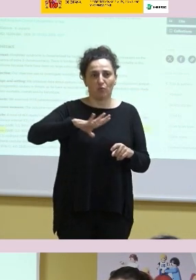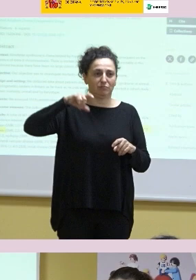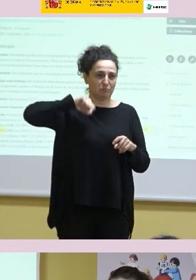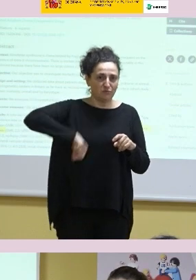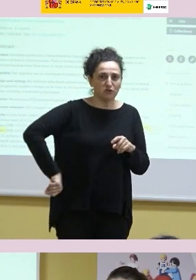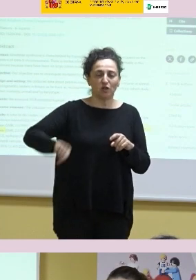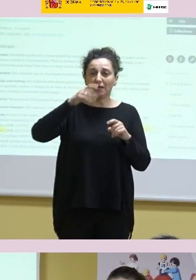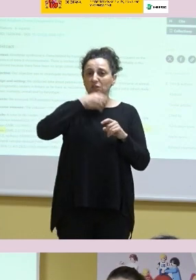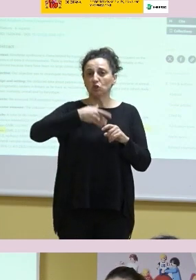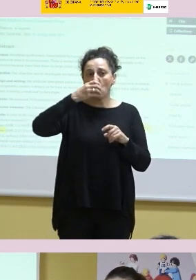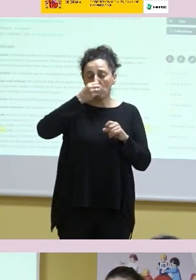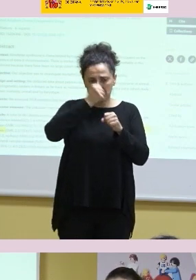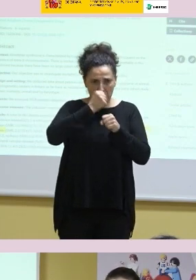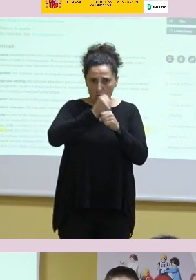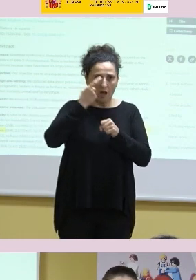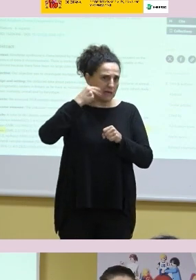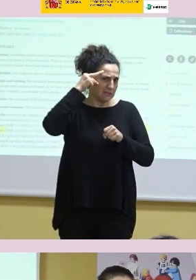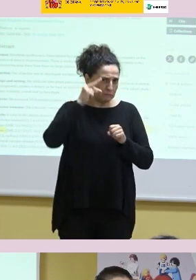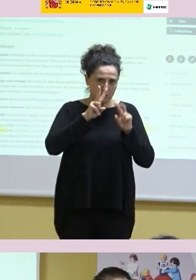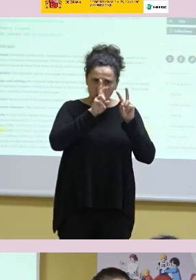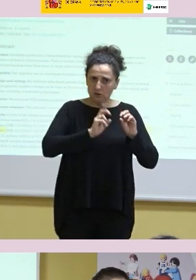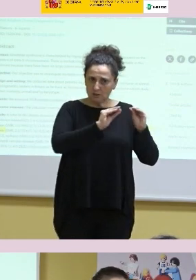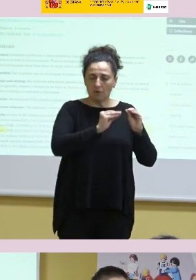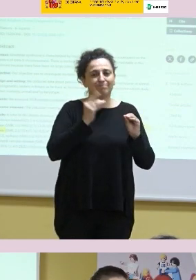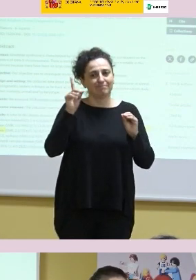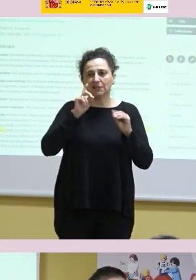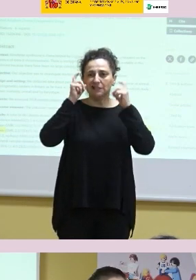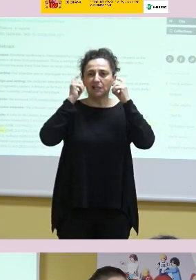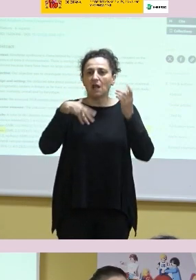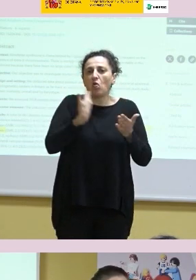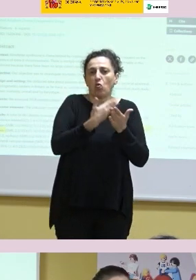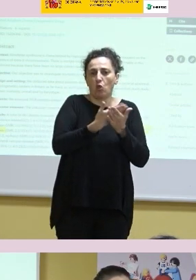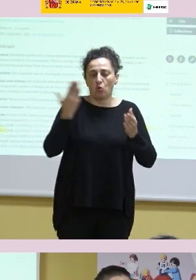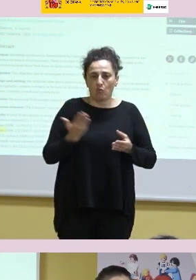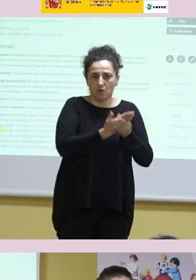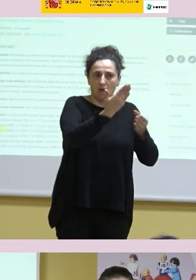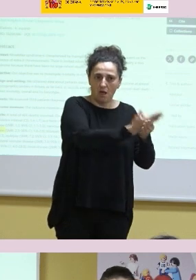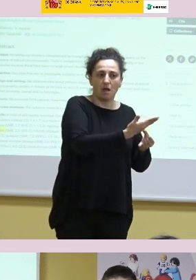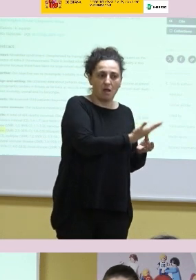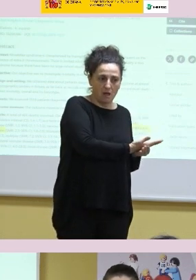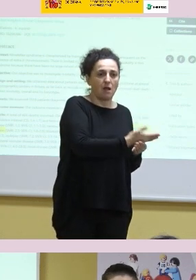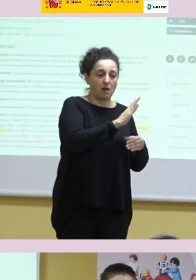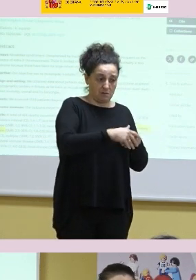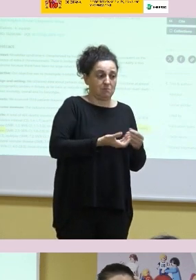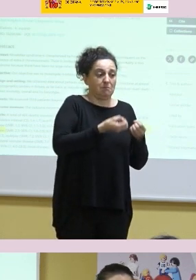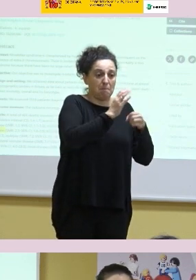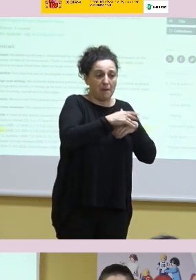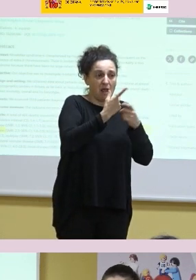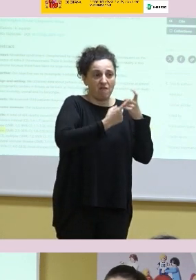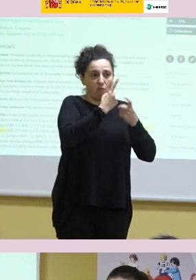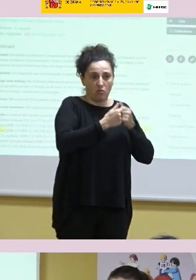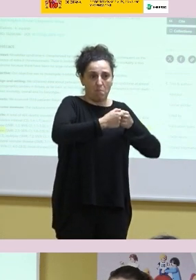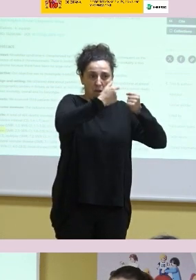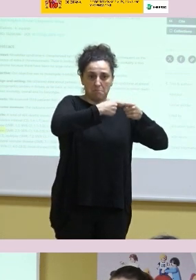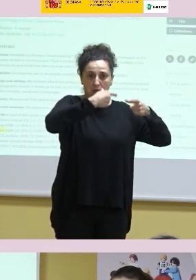que conocen este síndrome y que han trabajado con él a intentar documentar de la mejor forma posible las intervenciones que hacemos para cada vez tener más